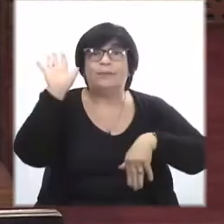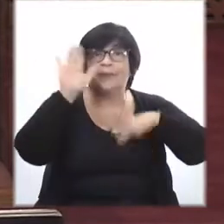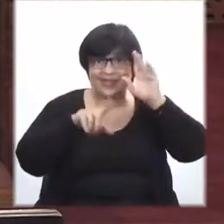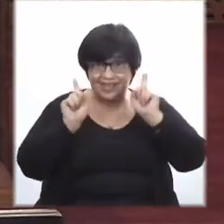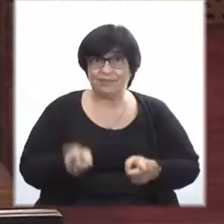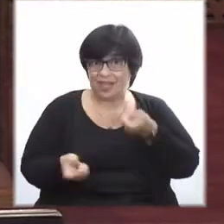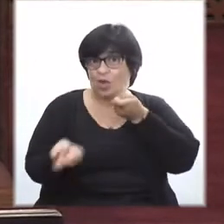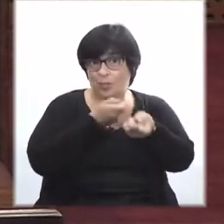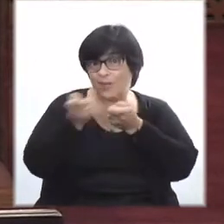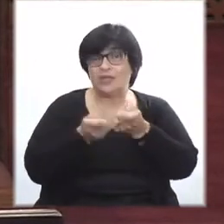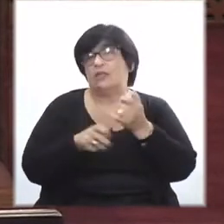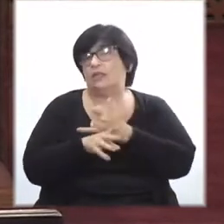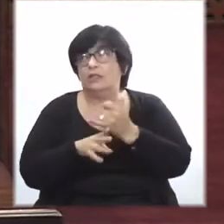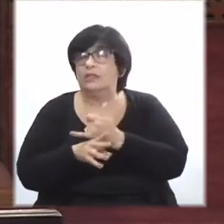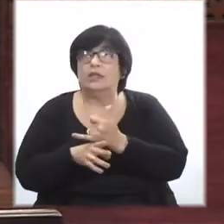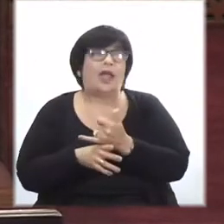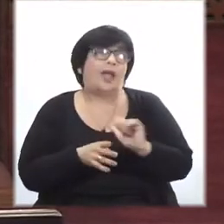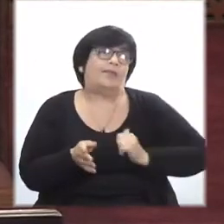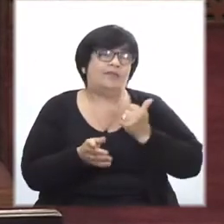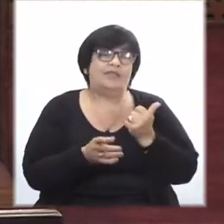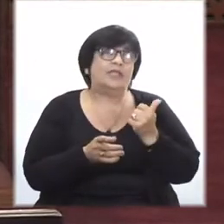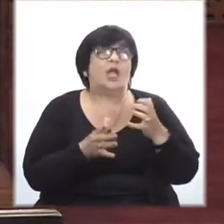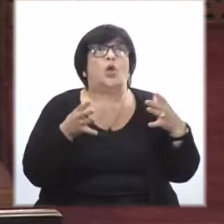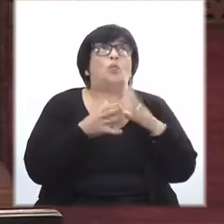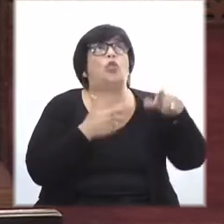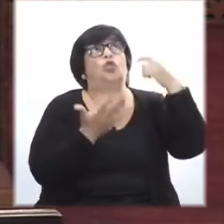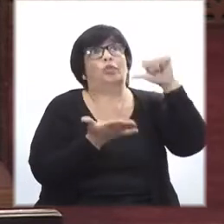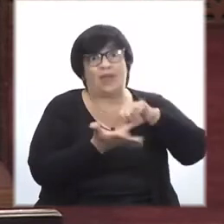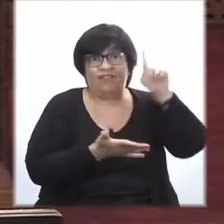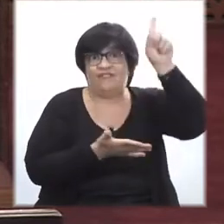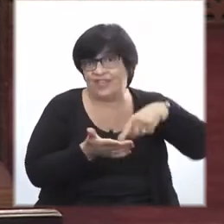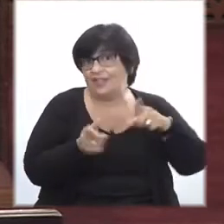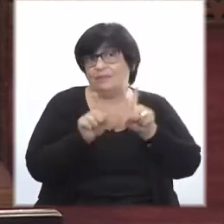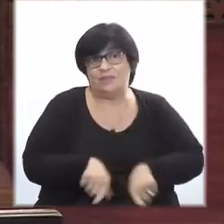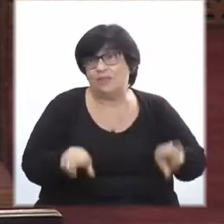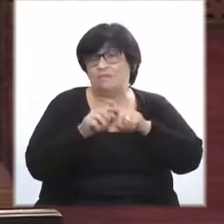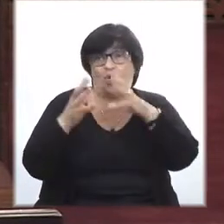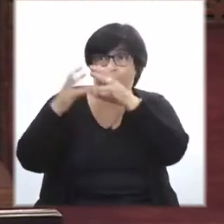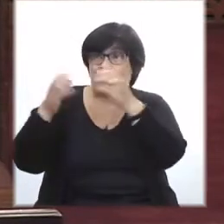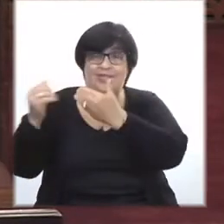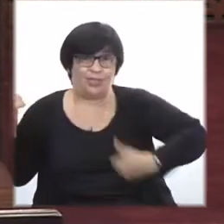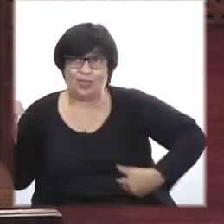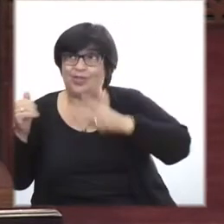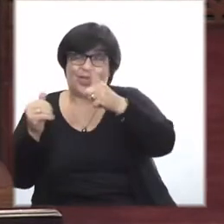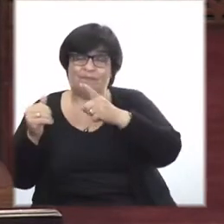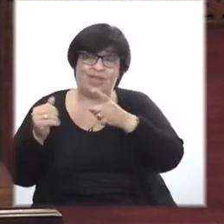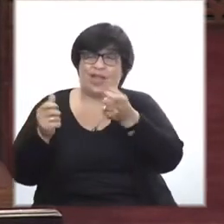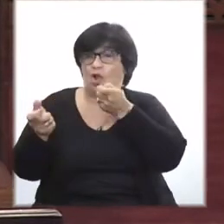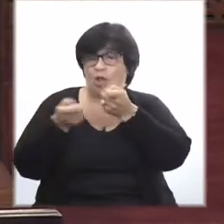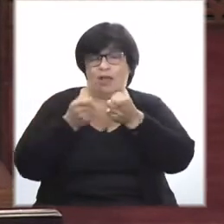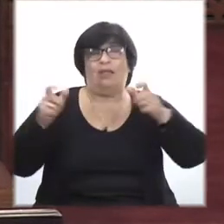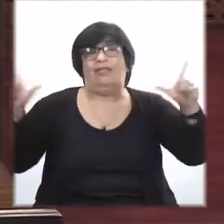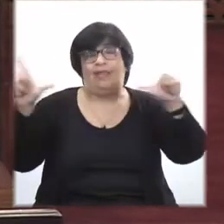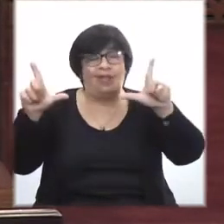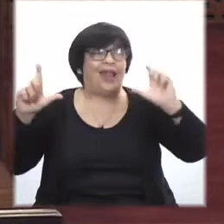e industrial en beneficio de grandes grupos internacionales que, como las multinacionales celulósicas, monopolizan los medios de comunicación